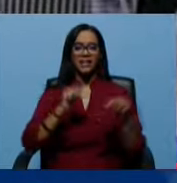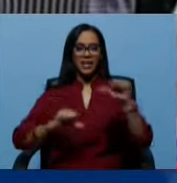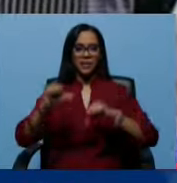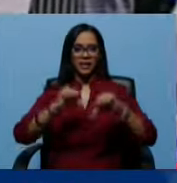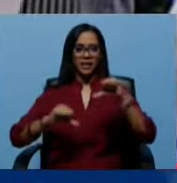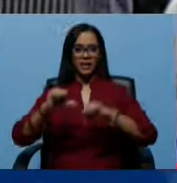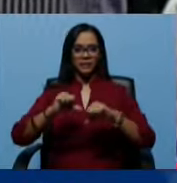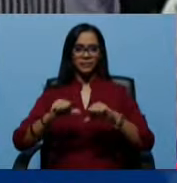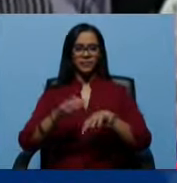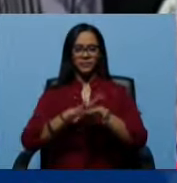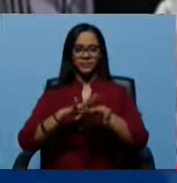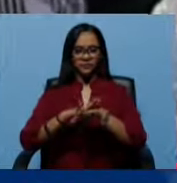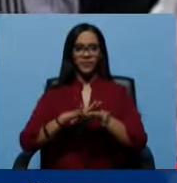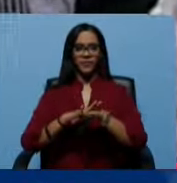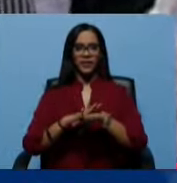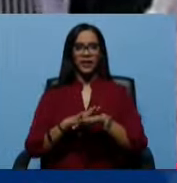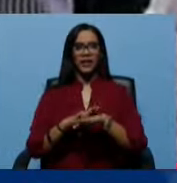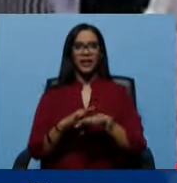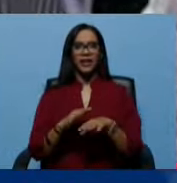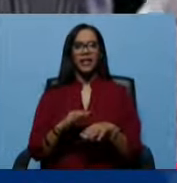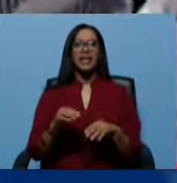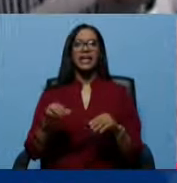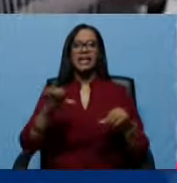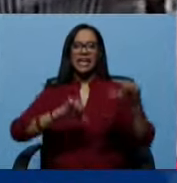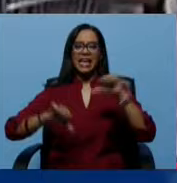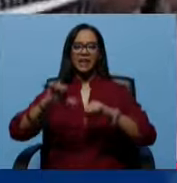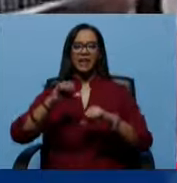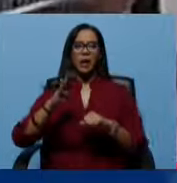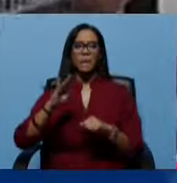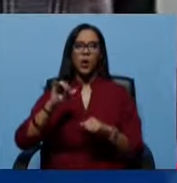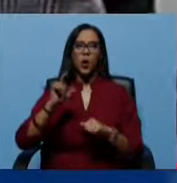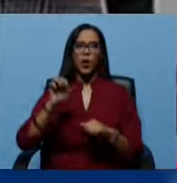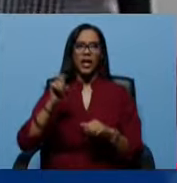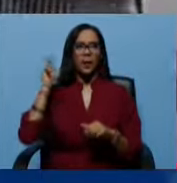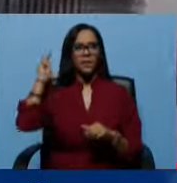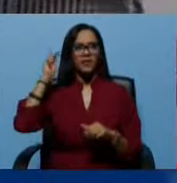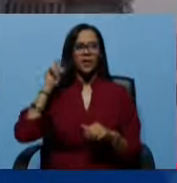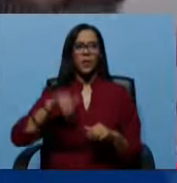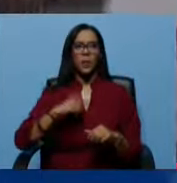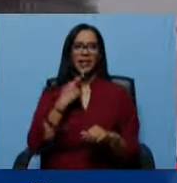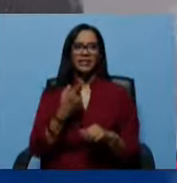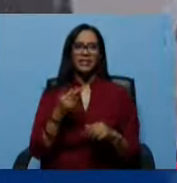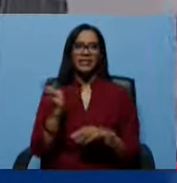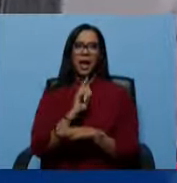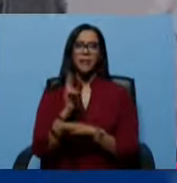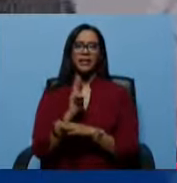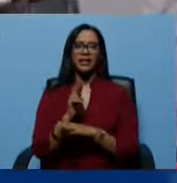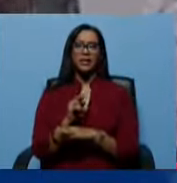laboratio de química y de biología. Profesor, ¿qué nos puede decir rápidamente para que